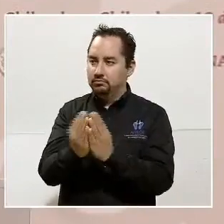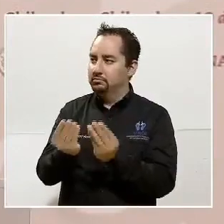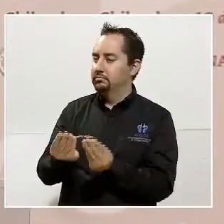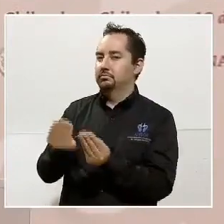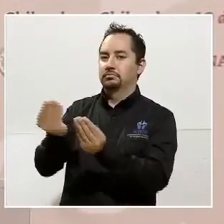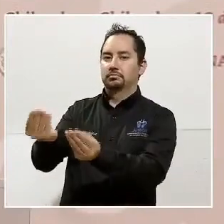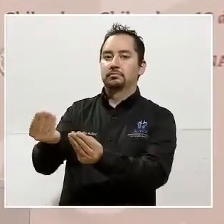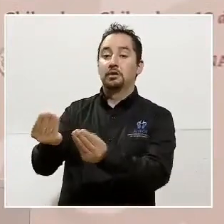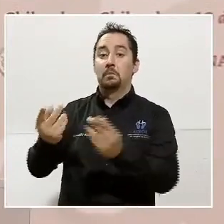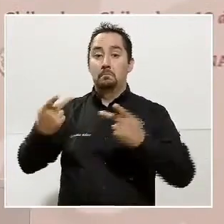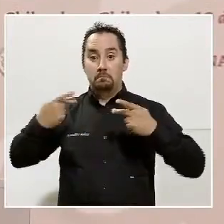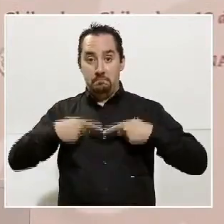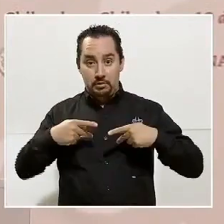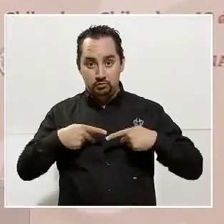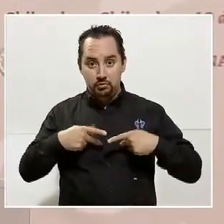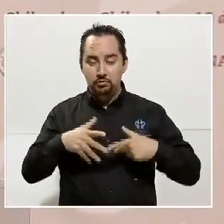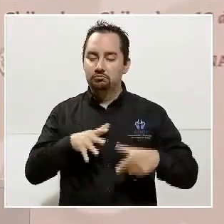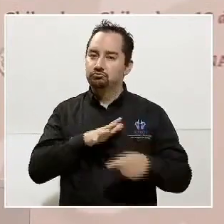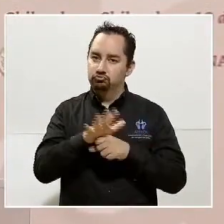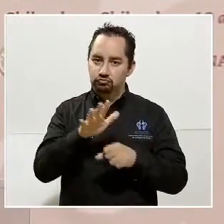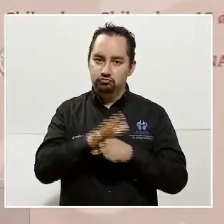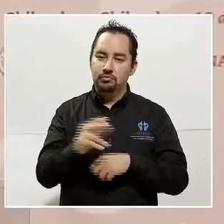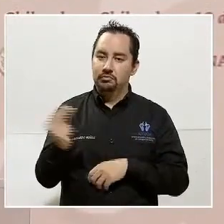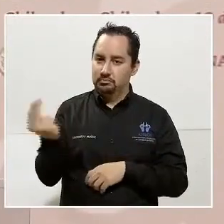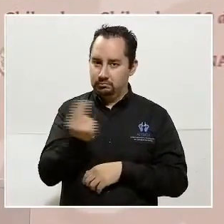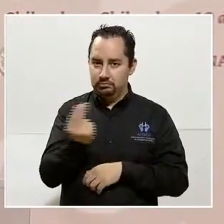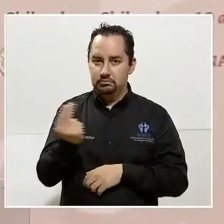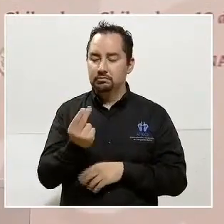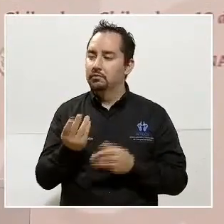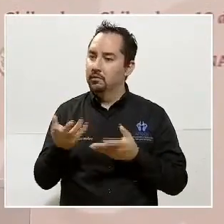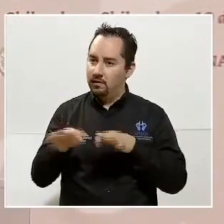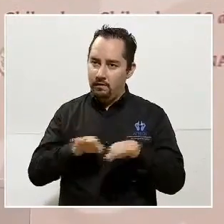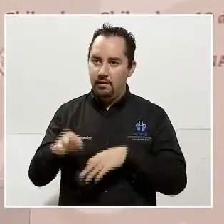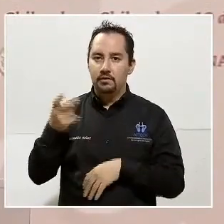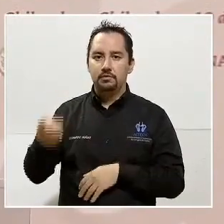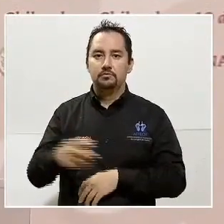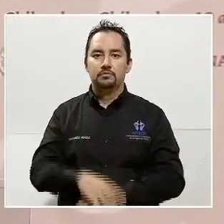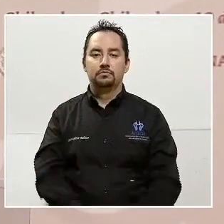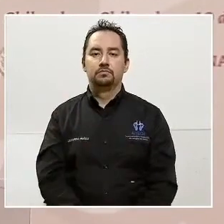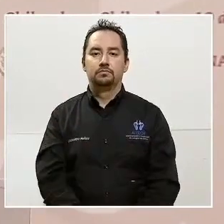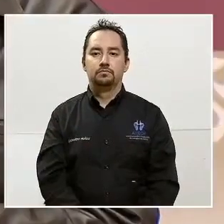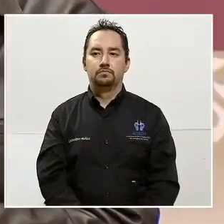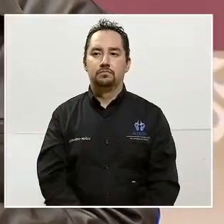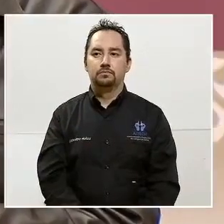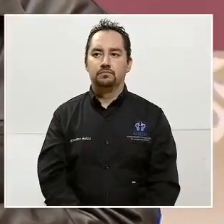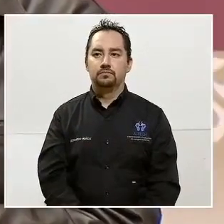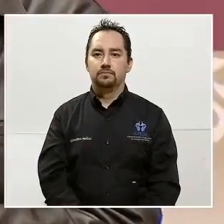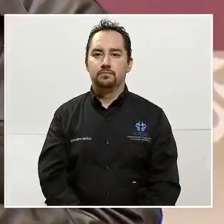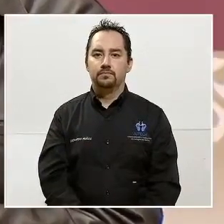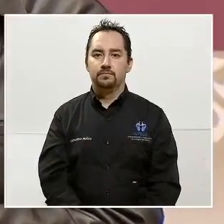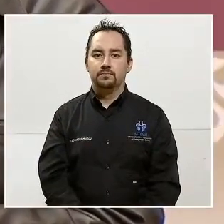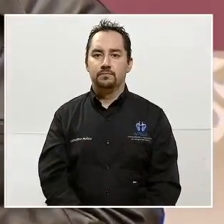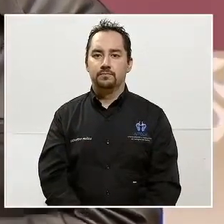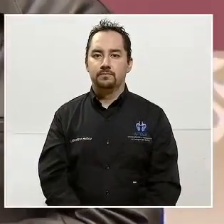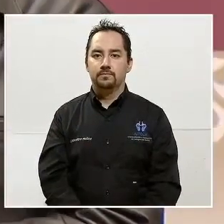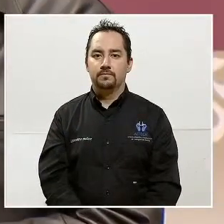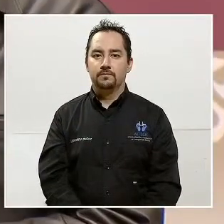cuente con el personal que se necesite para hacer el trabajo de investigación.